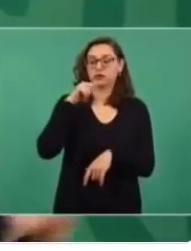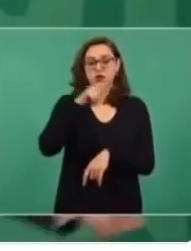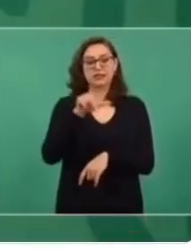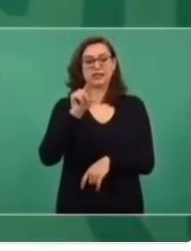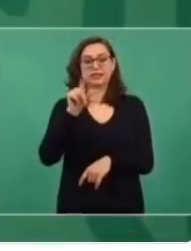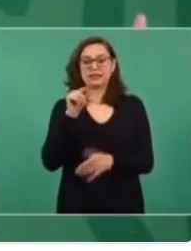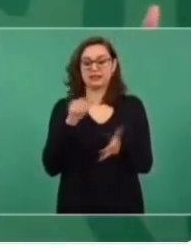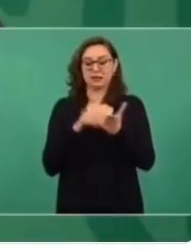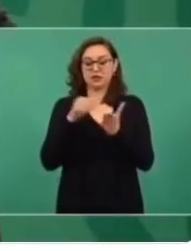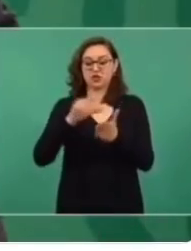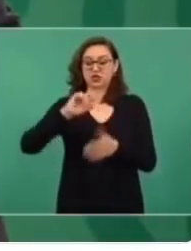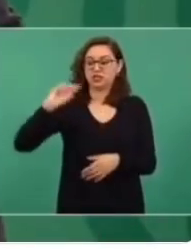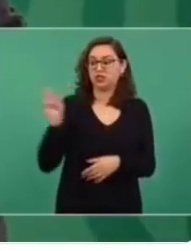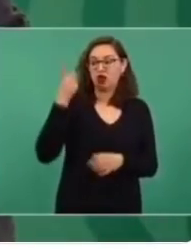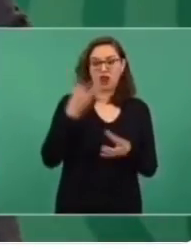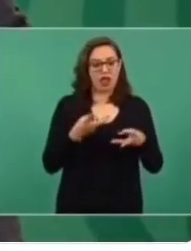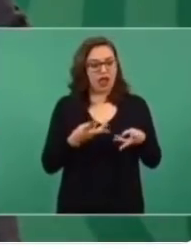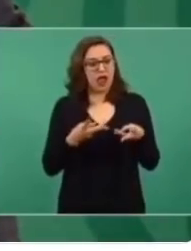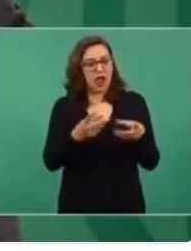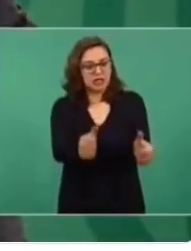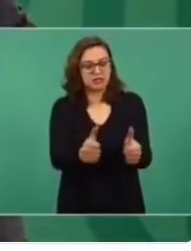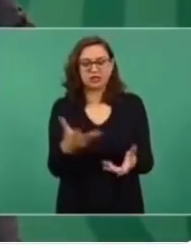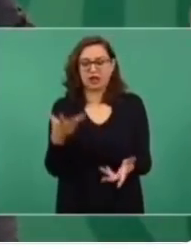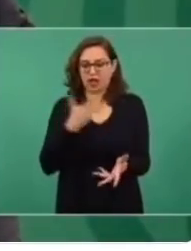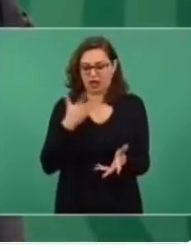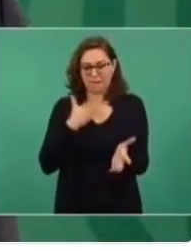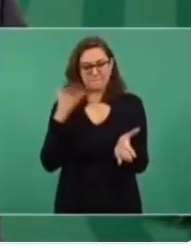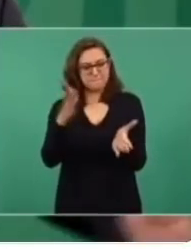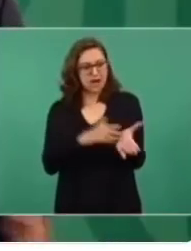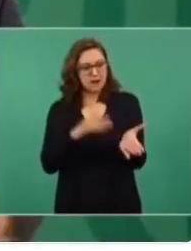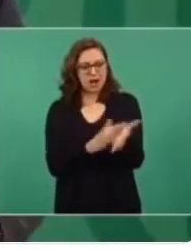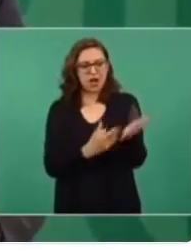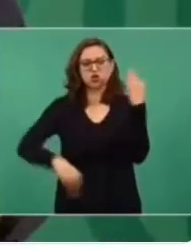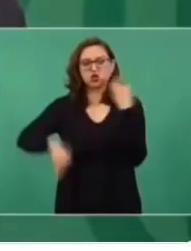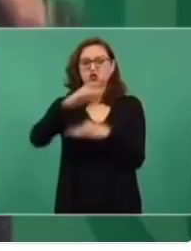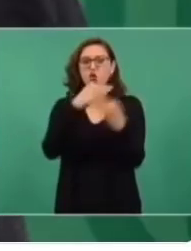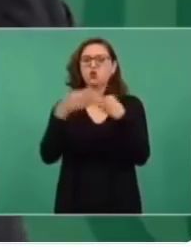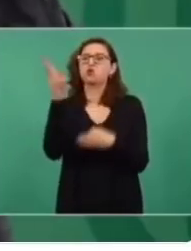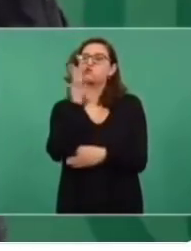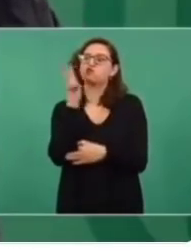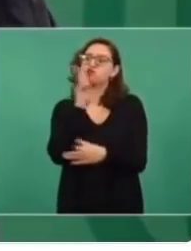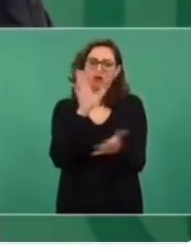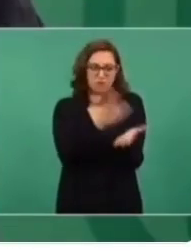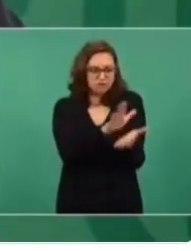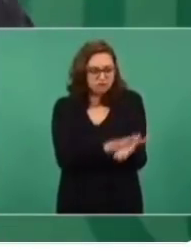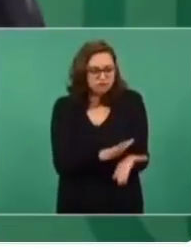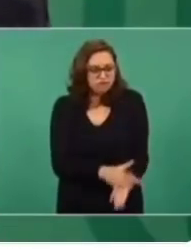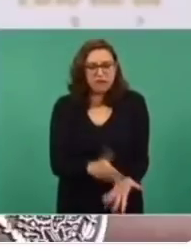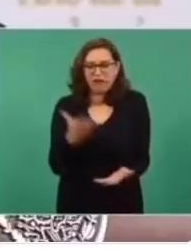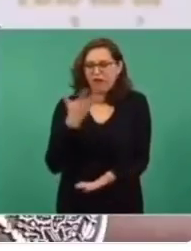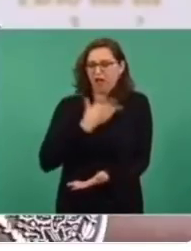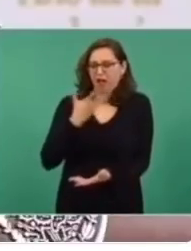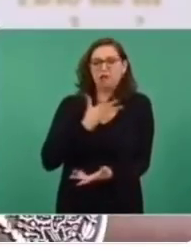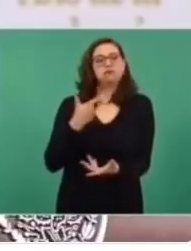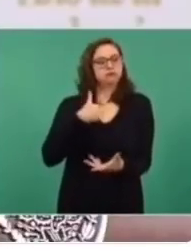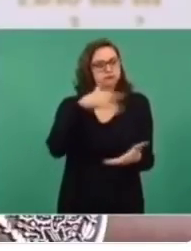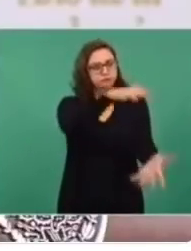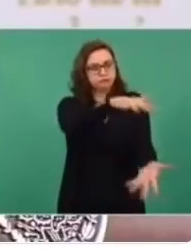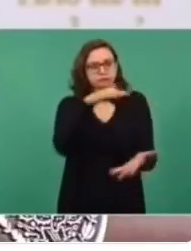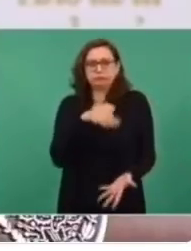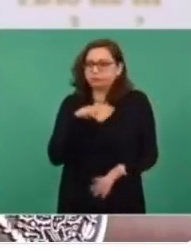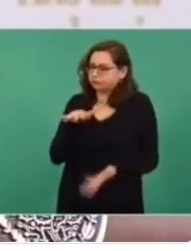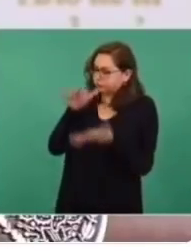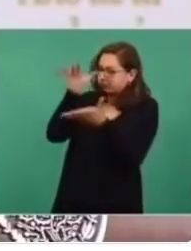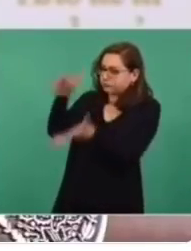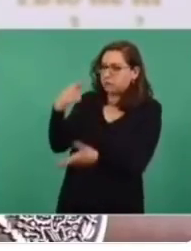y se encontraron las cajas con todos los documentos y se probó el claro imagínense si van